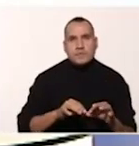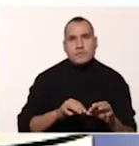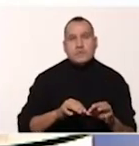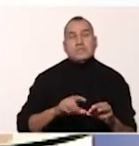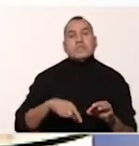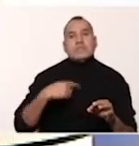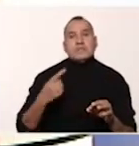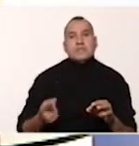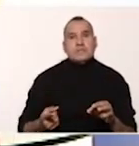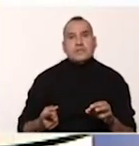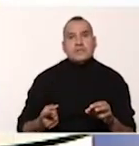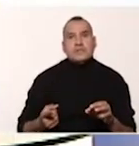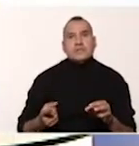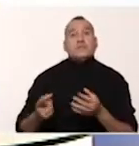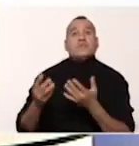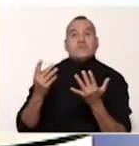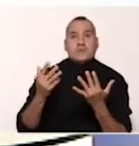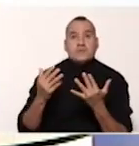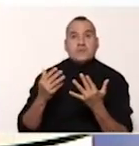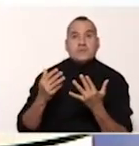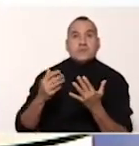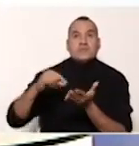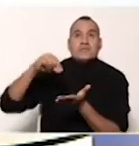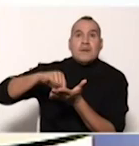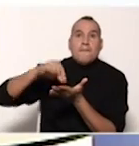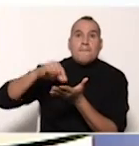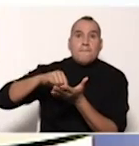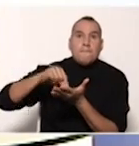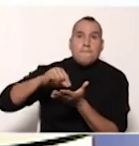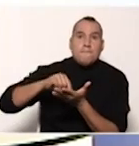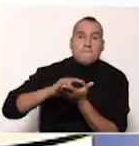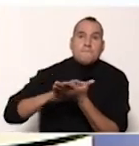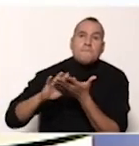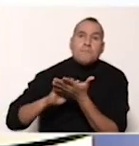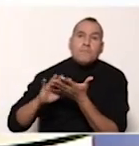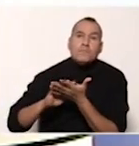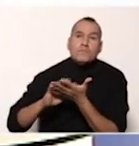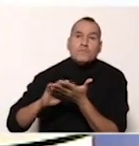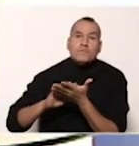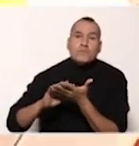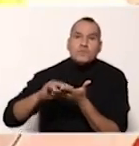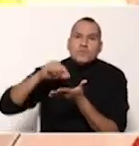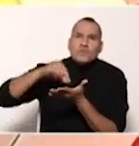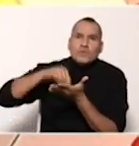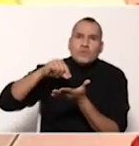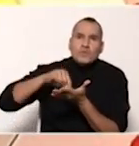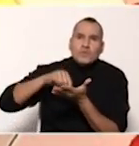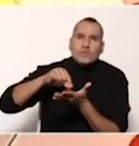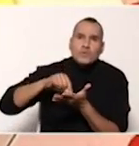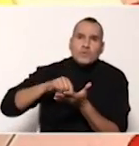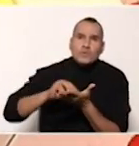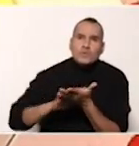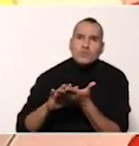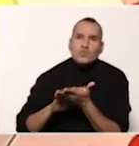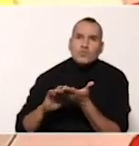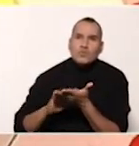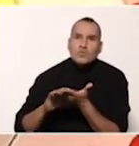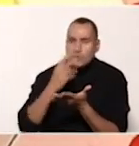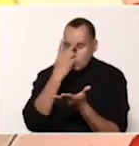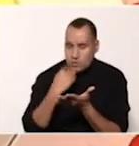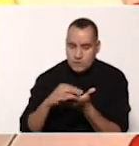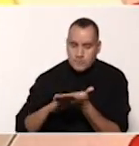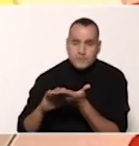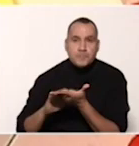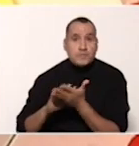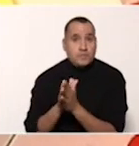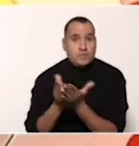realice después el registro en su regleta con el uso de regleta y punzón en